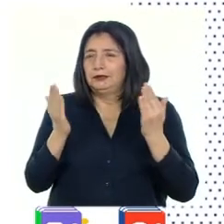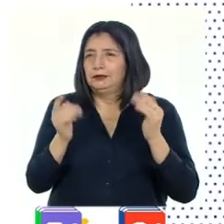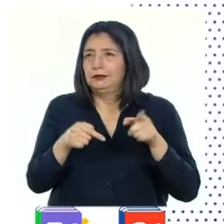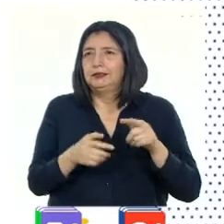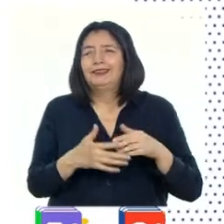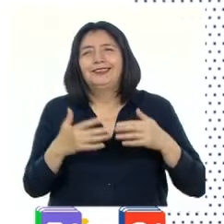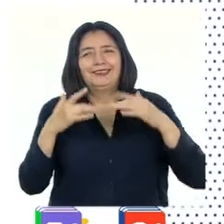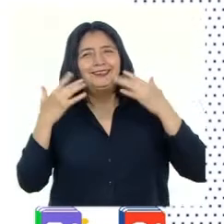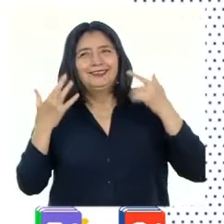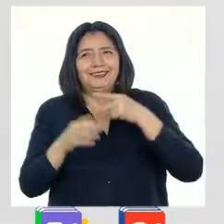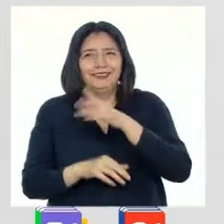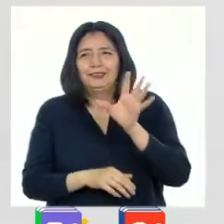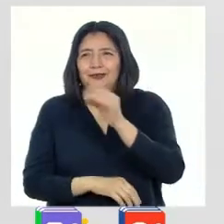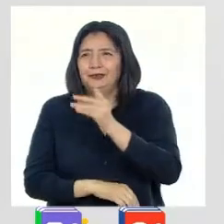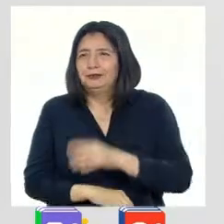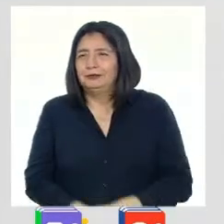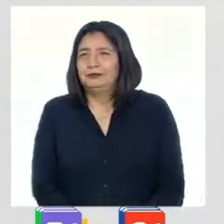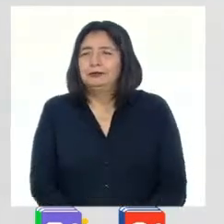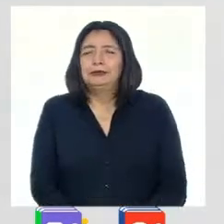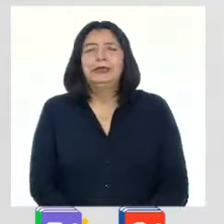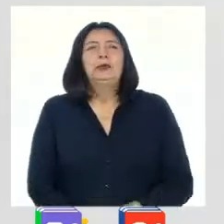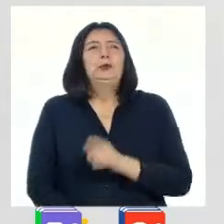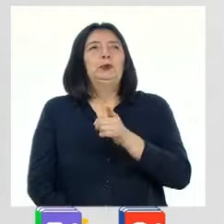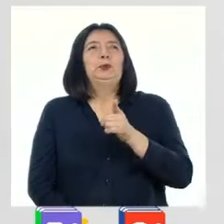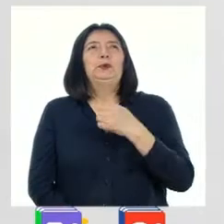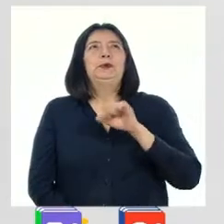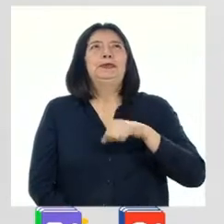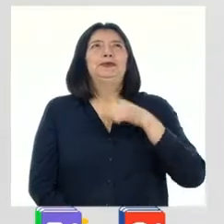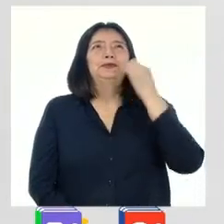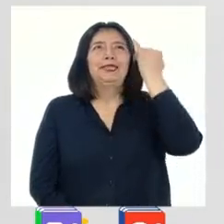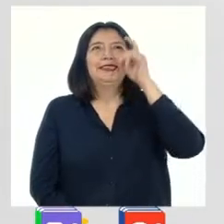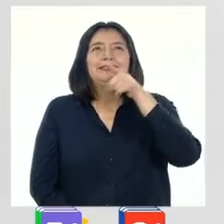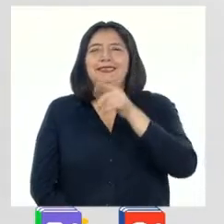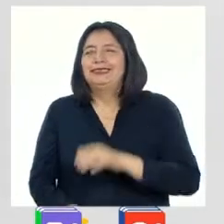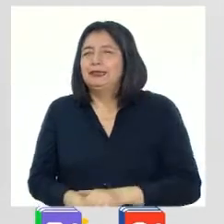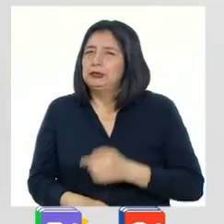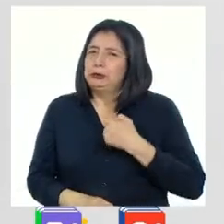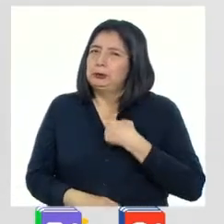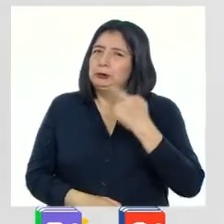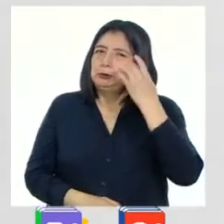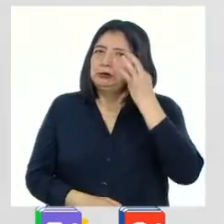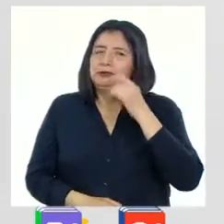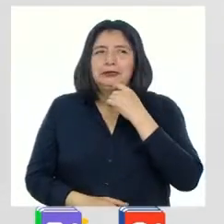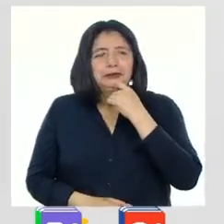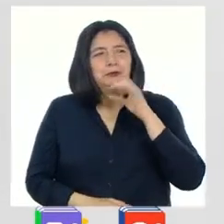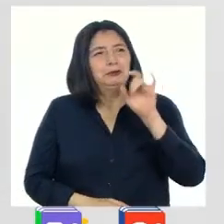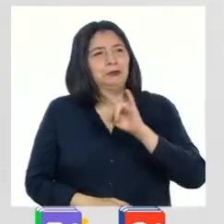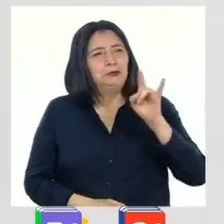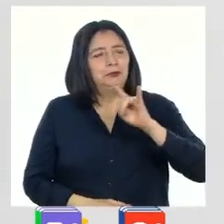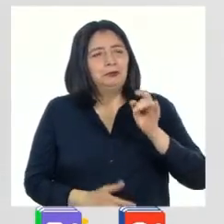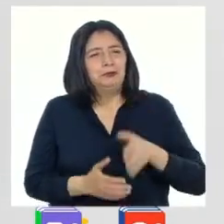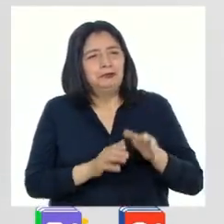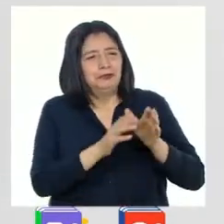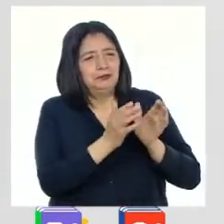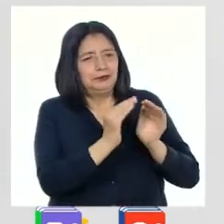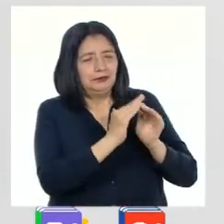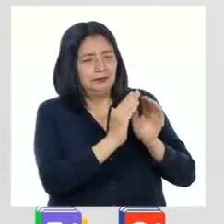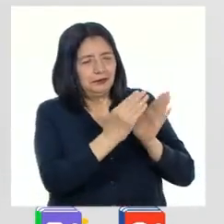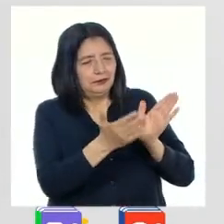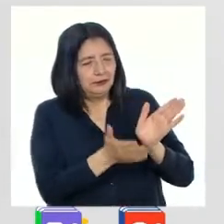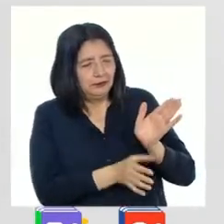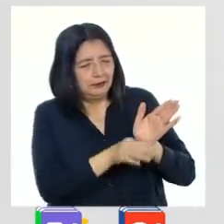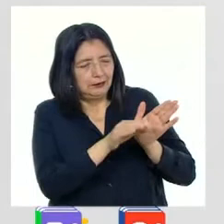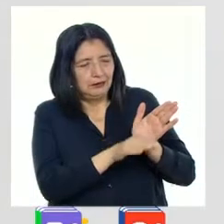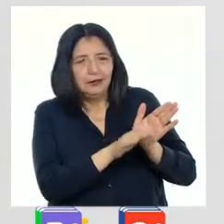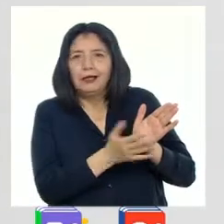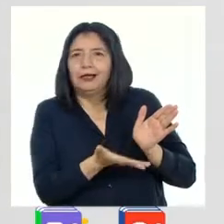ayudan a alegrar todo. Uy, esto me ha dado una idea. Se me ocurre que podríamos usar los niveles para desarrollar las